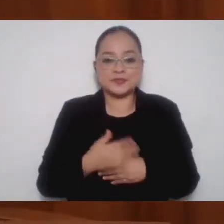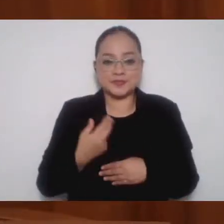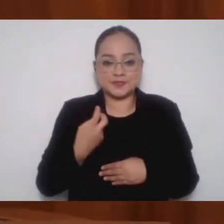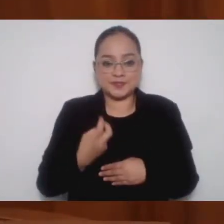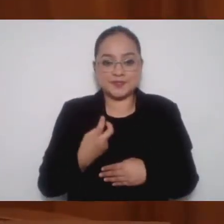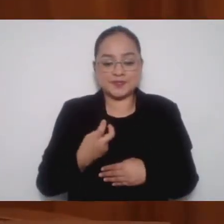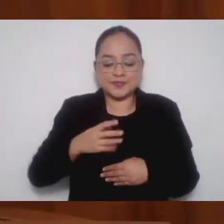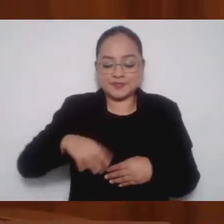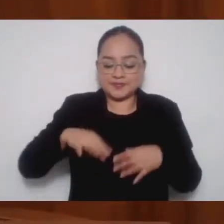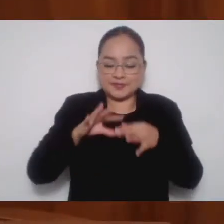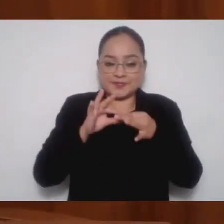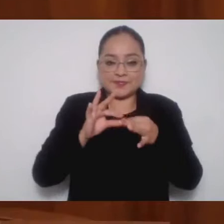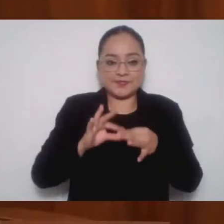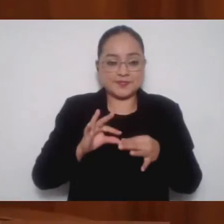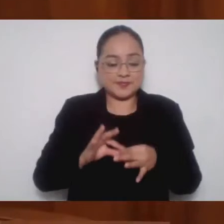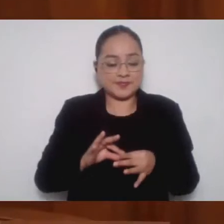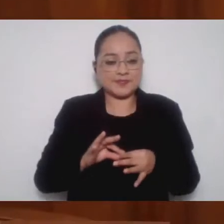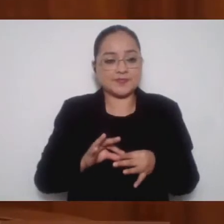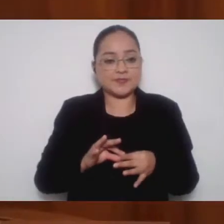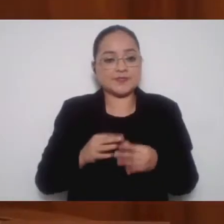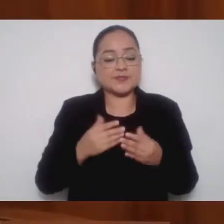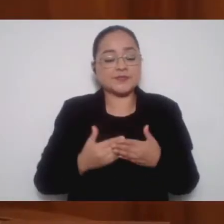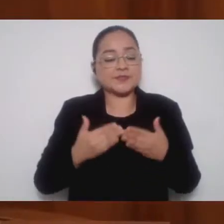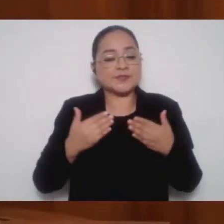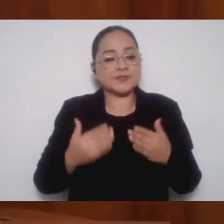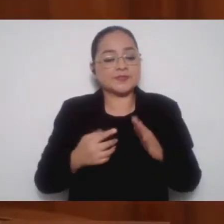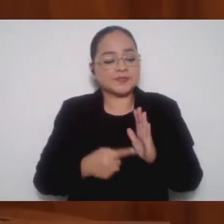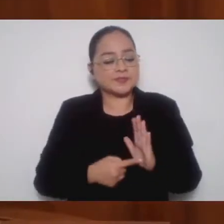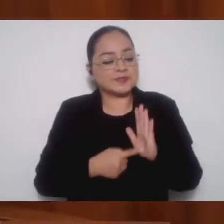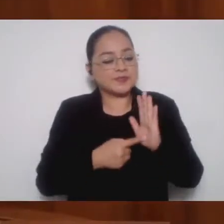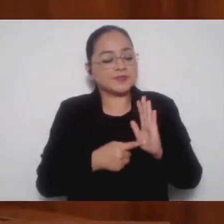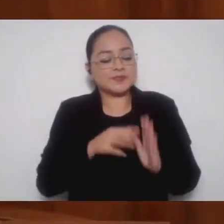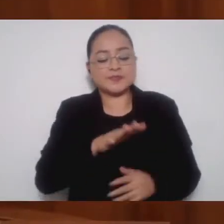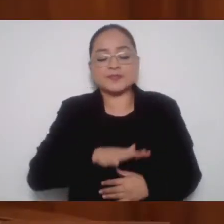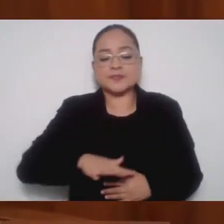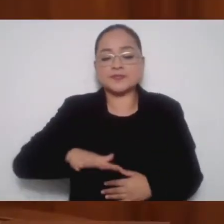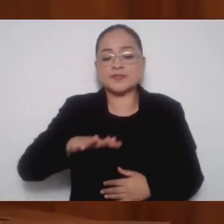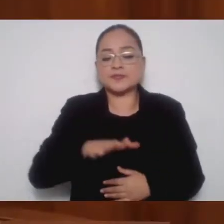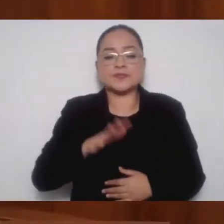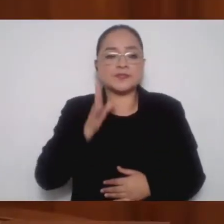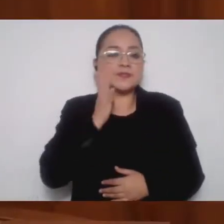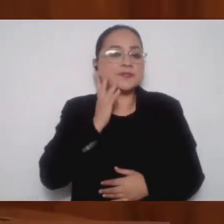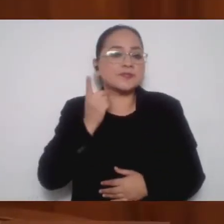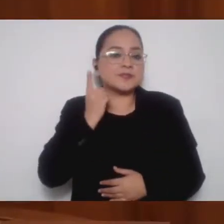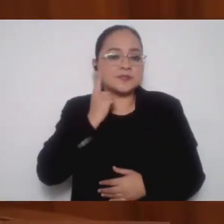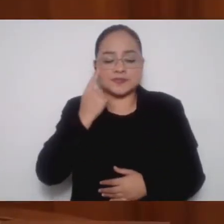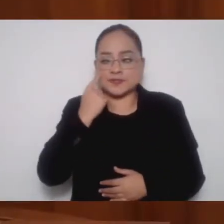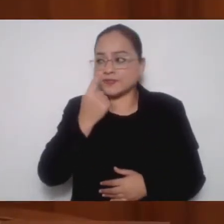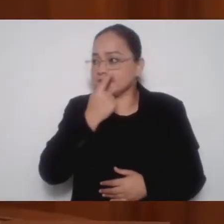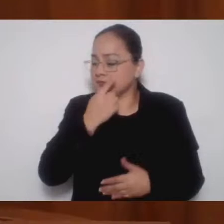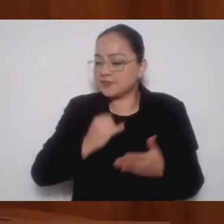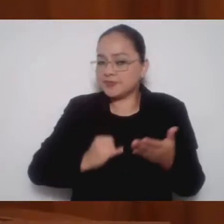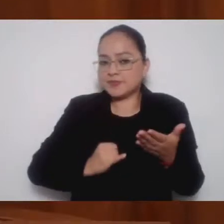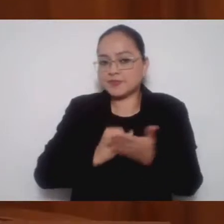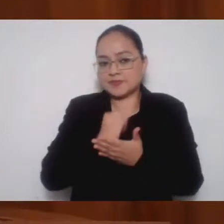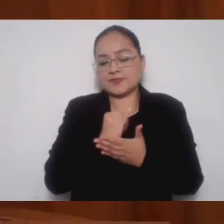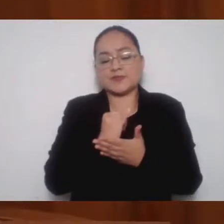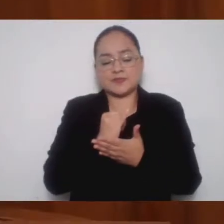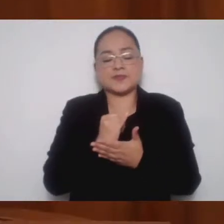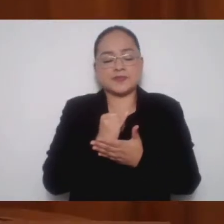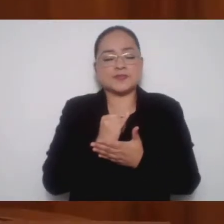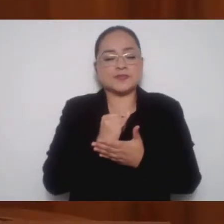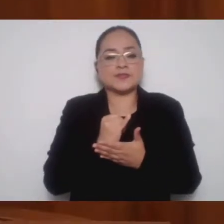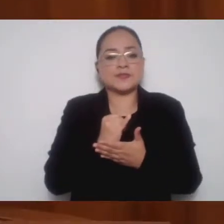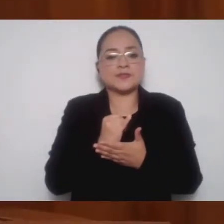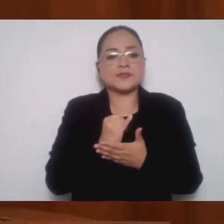lo anteriormente expuesto, se somete a la consideración de esta honorable